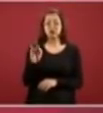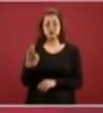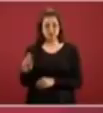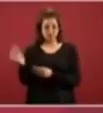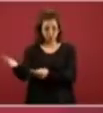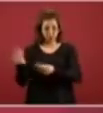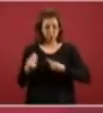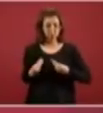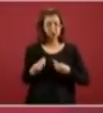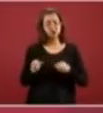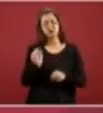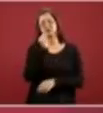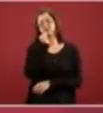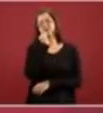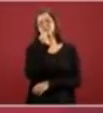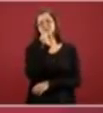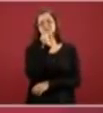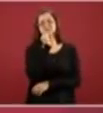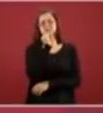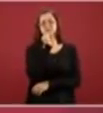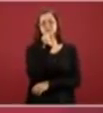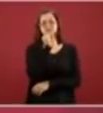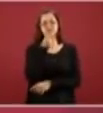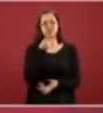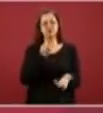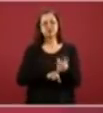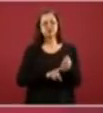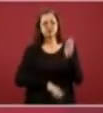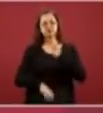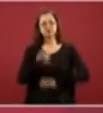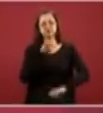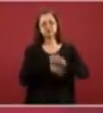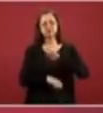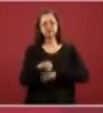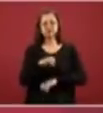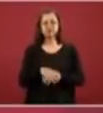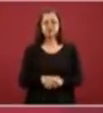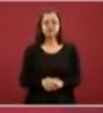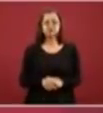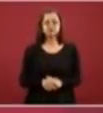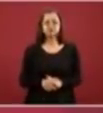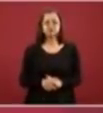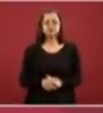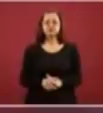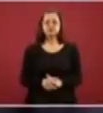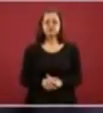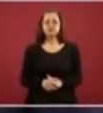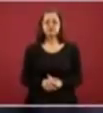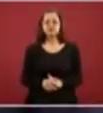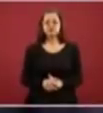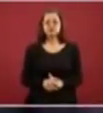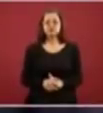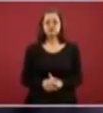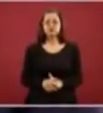sobre esta empresa, y vamos